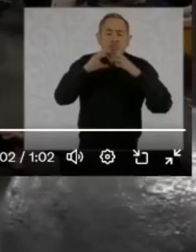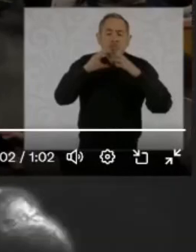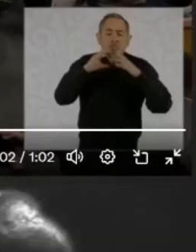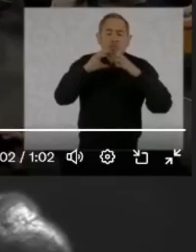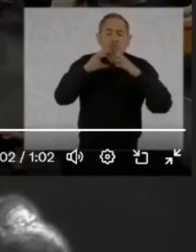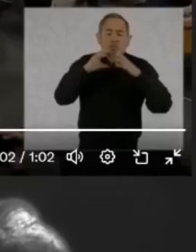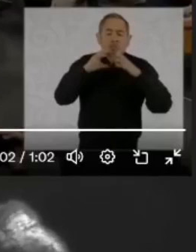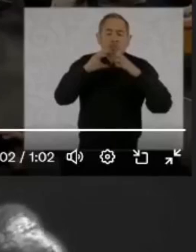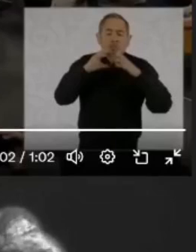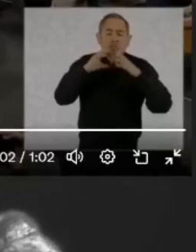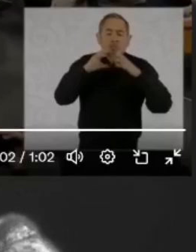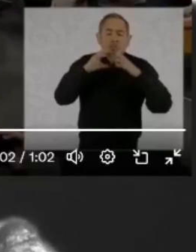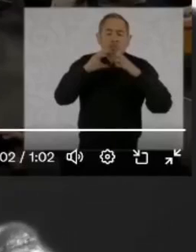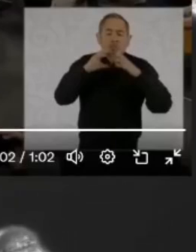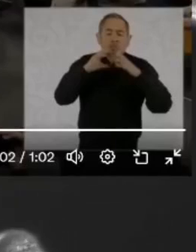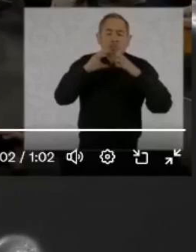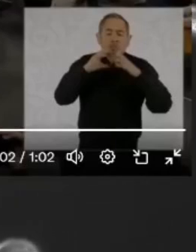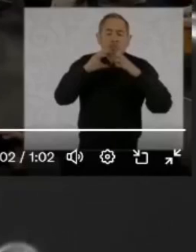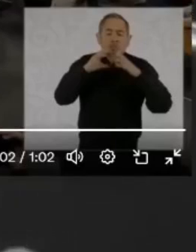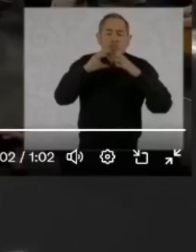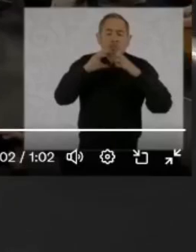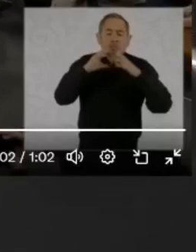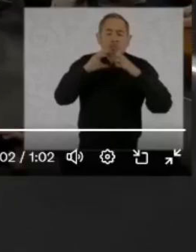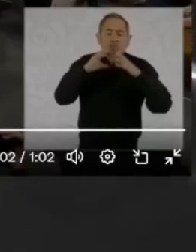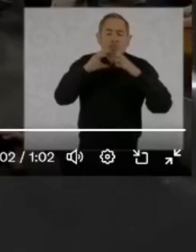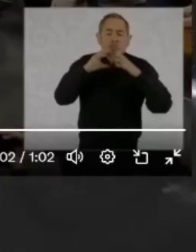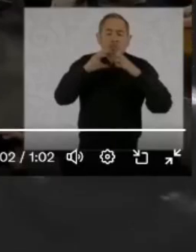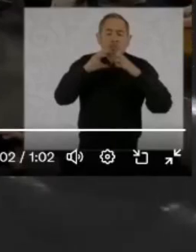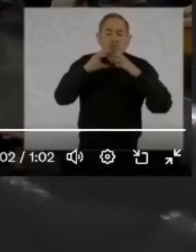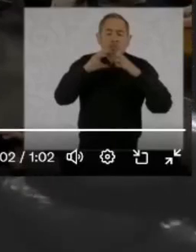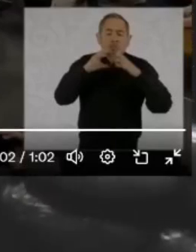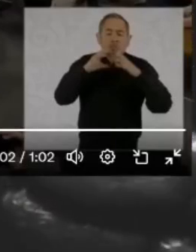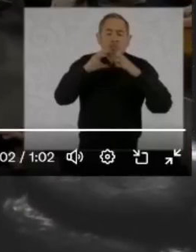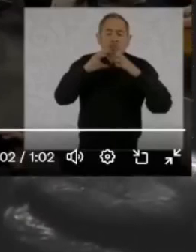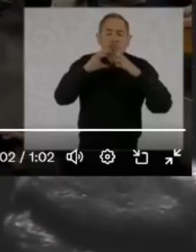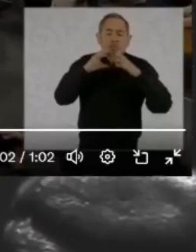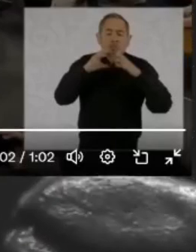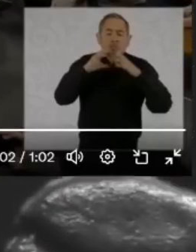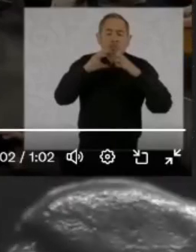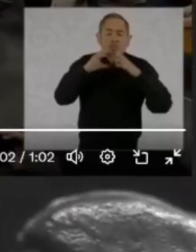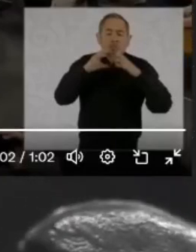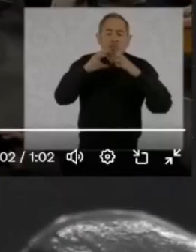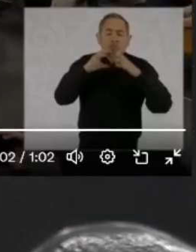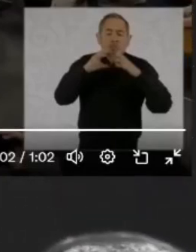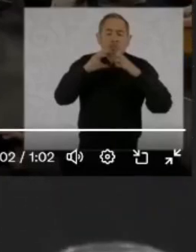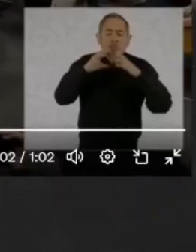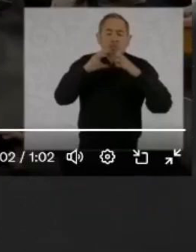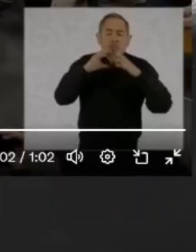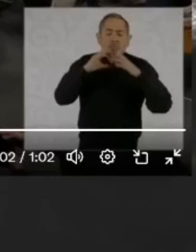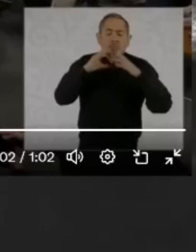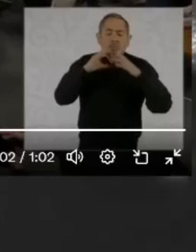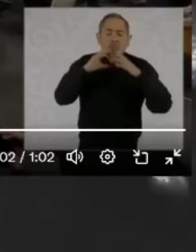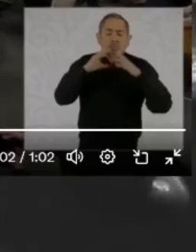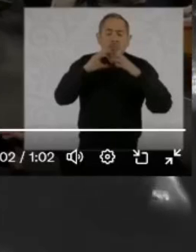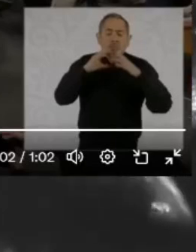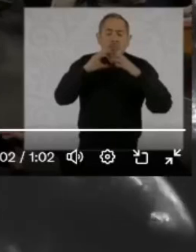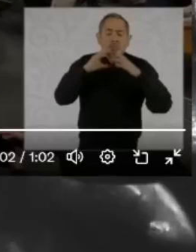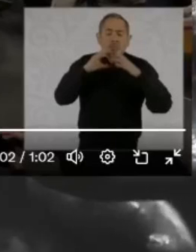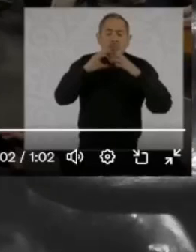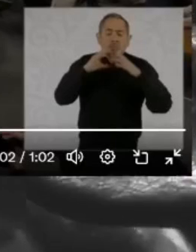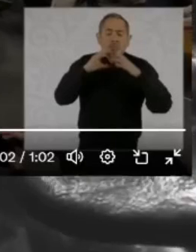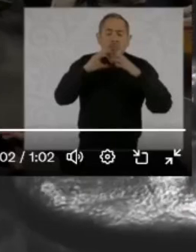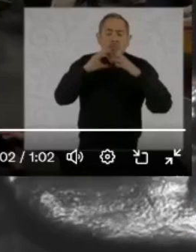metiendo para allá, a mí toda esa zona se me hace, bueno, yo también fui de Tlalpan más de 30 años, casi toda mi vida la viví ahí, pero Pedro Aces